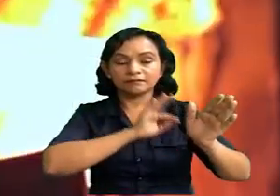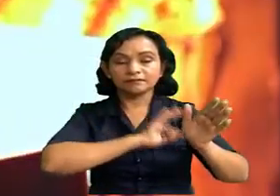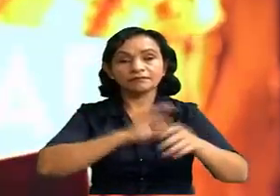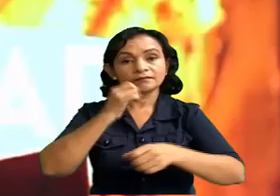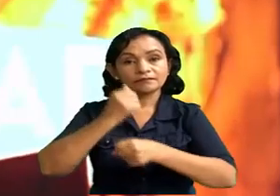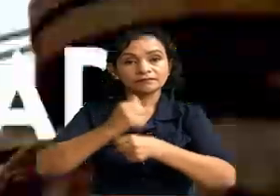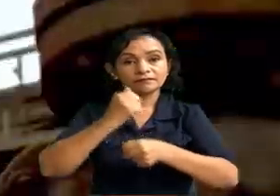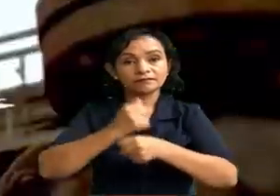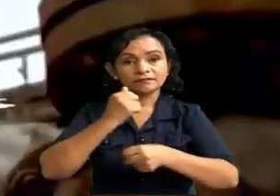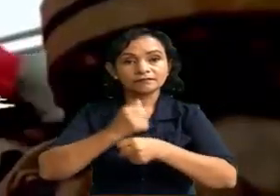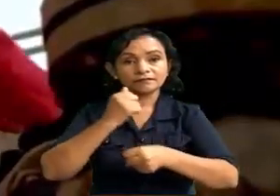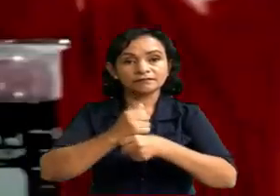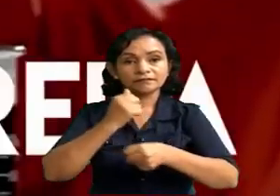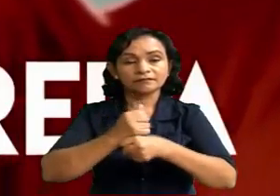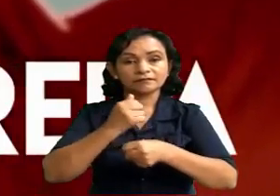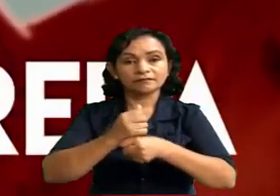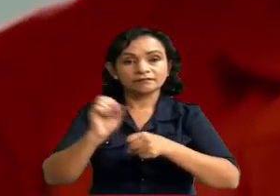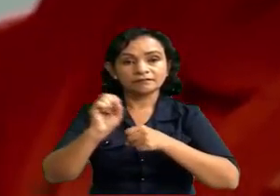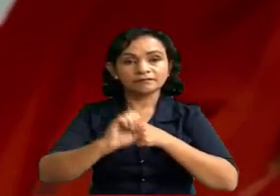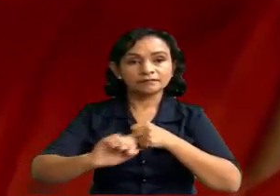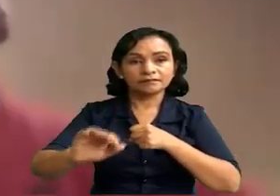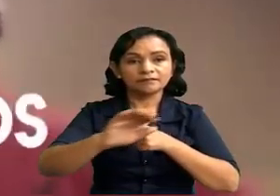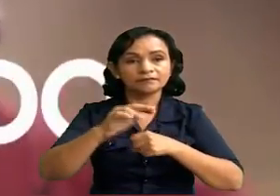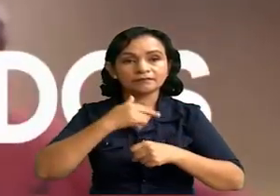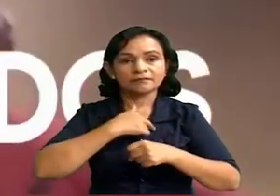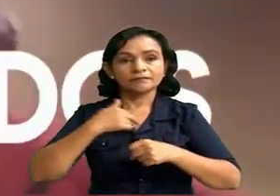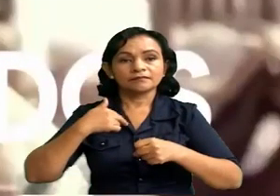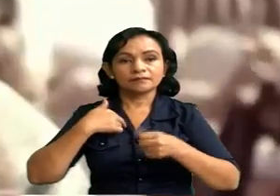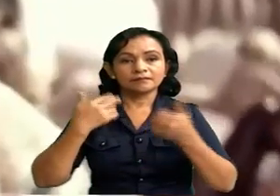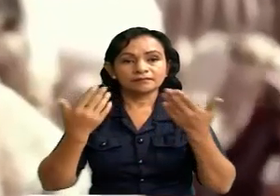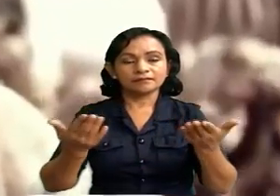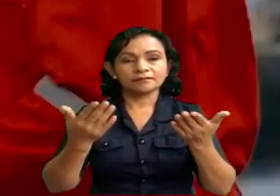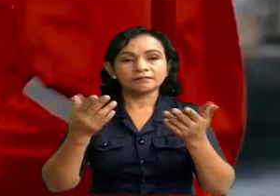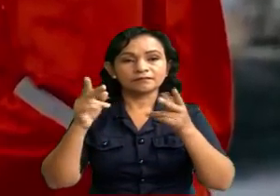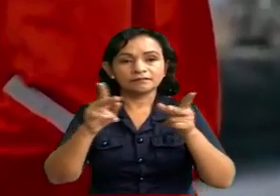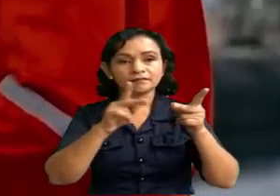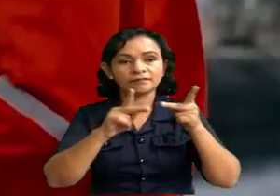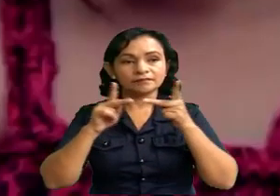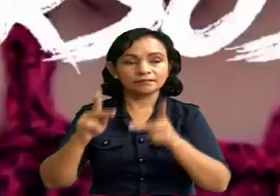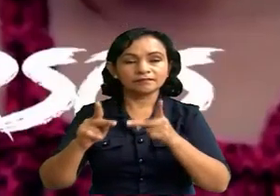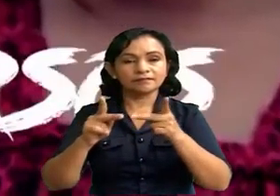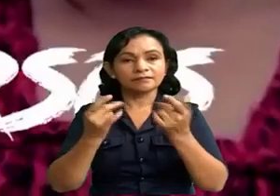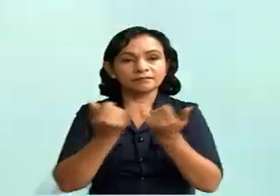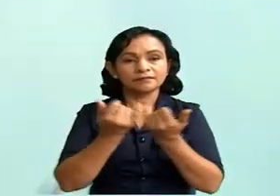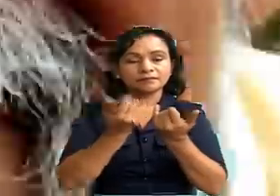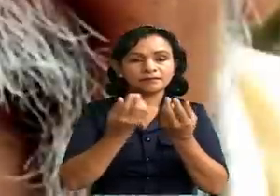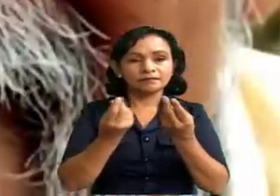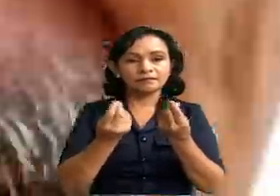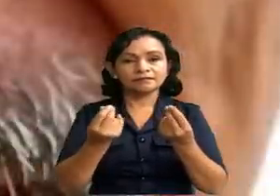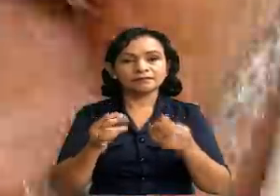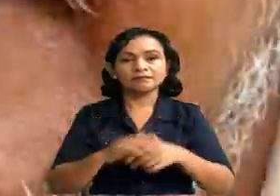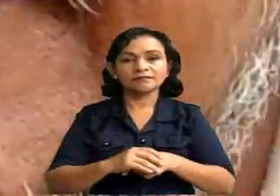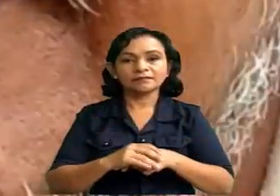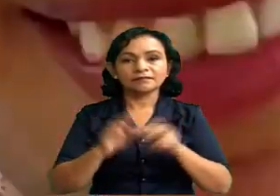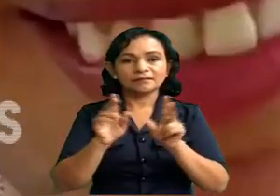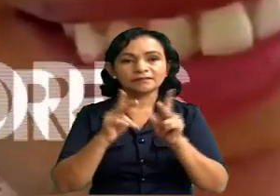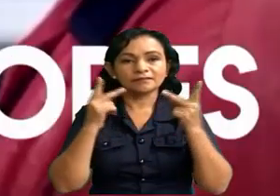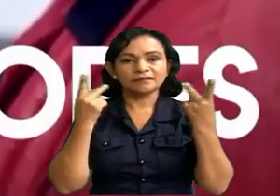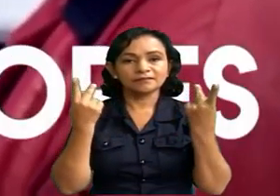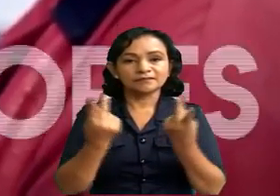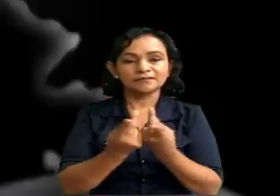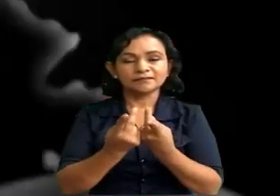trabajadores, seguridad social para la clase obrera, para los pensionados. Ahí están los recursos que al pueblo y a